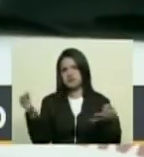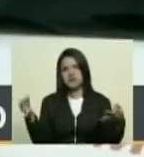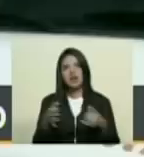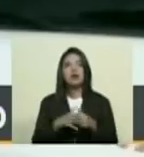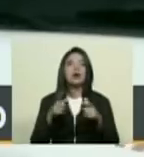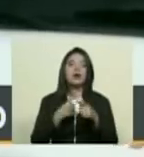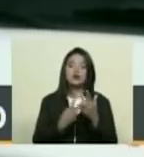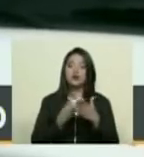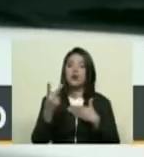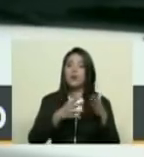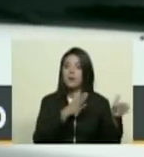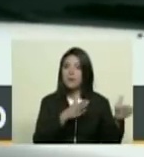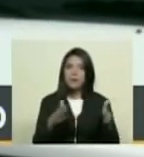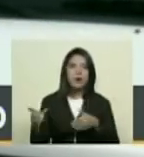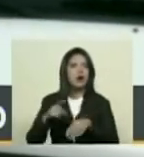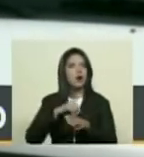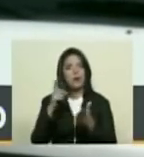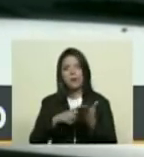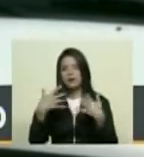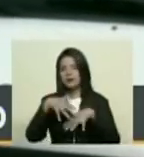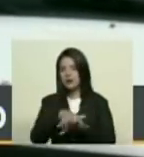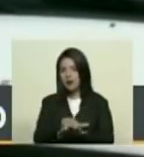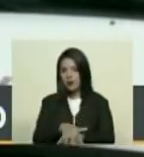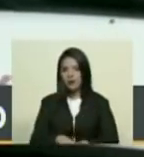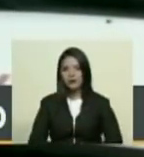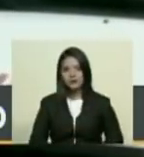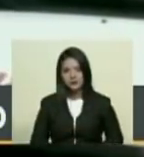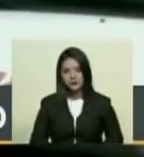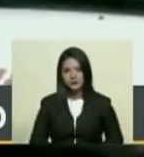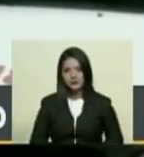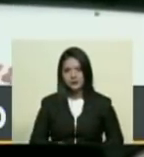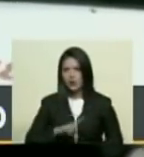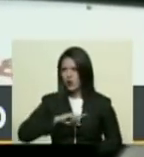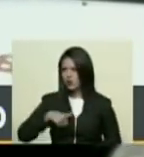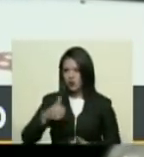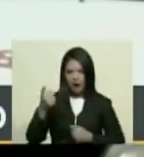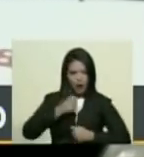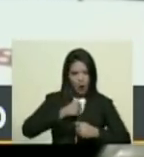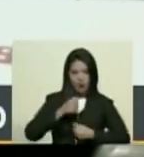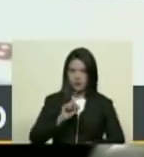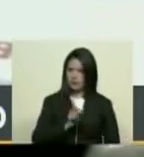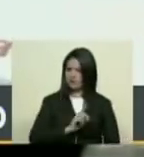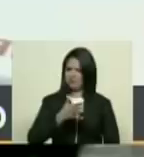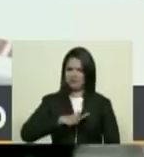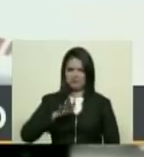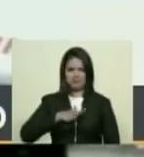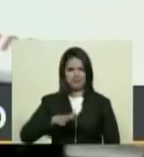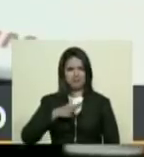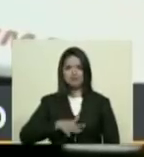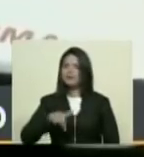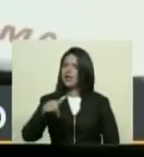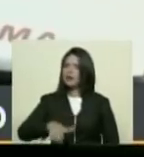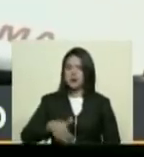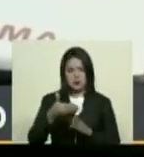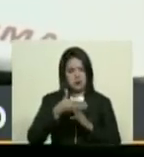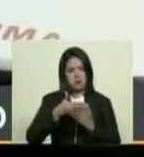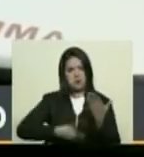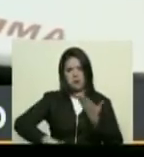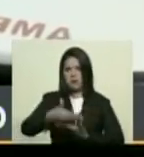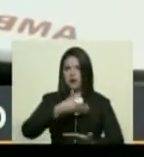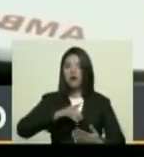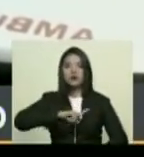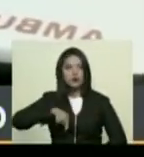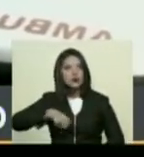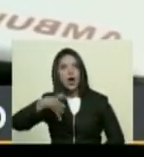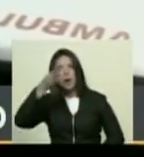plan integrador. No somos mezquinos. En la Fuerza Armada aprendimos